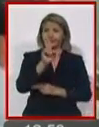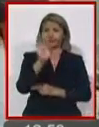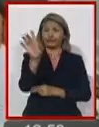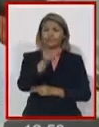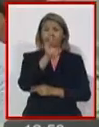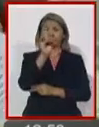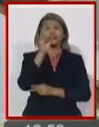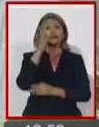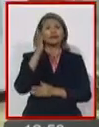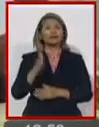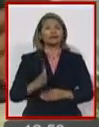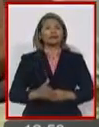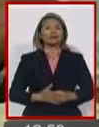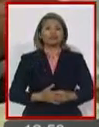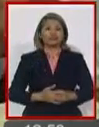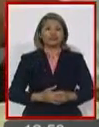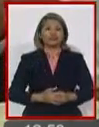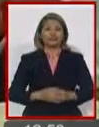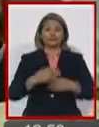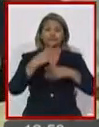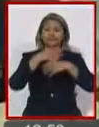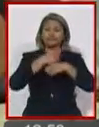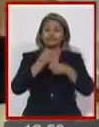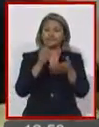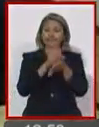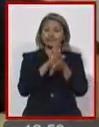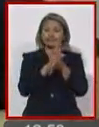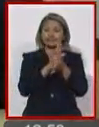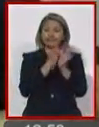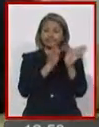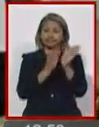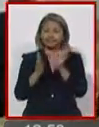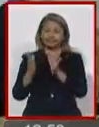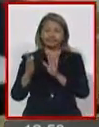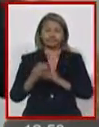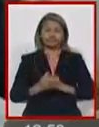universitario boliviano, elaboramos un documento.